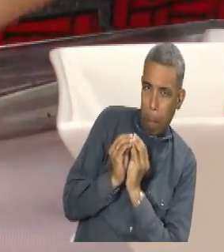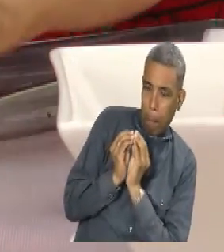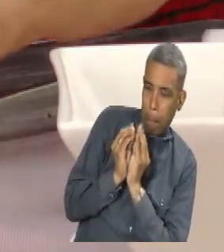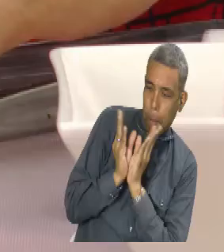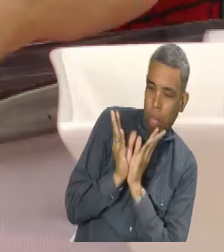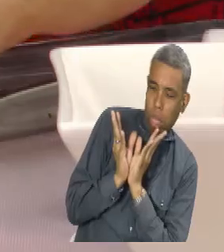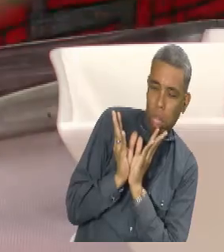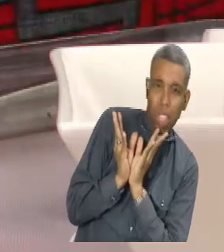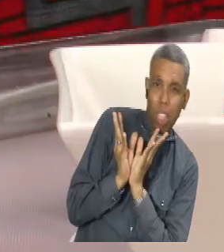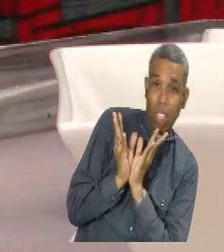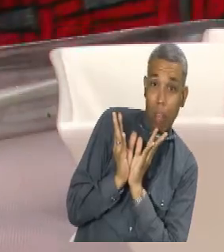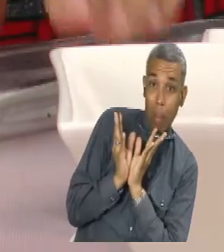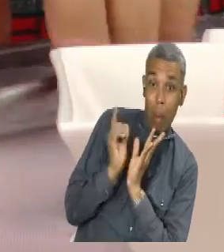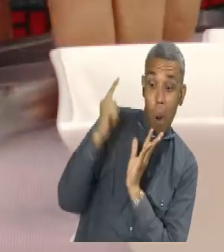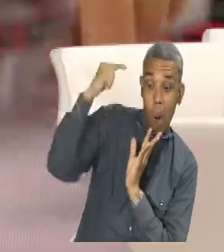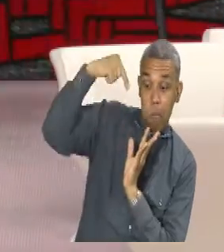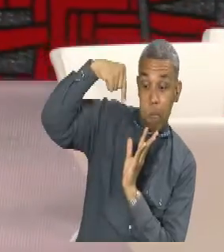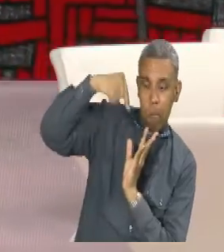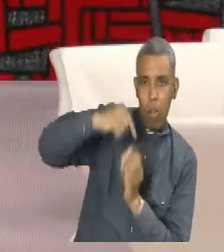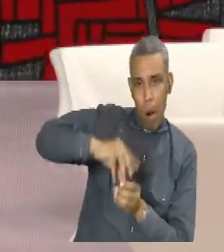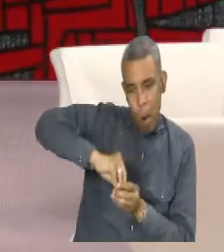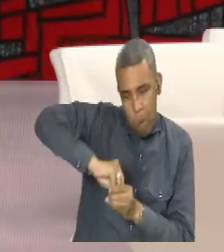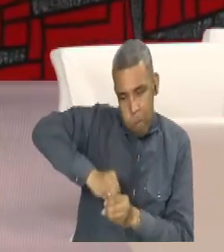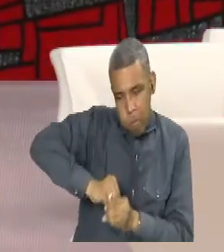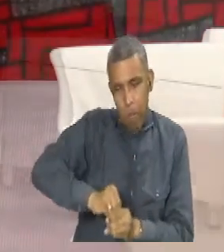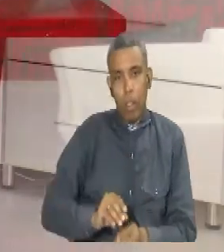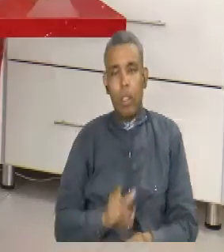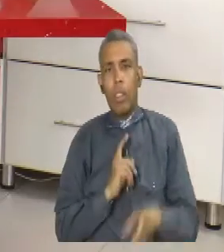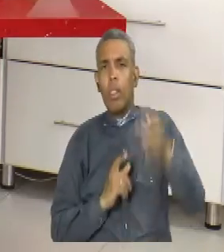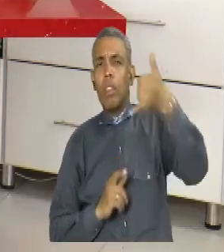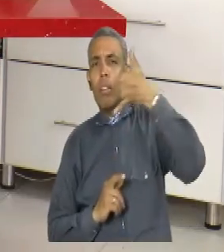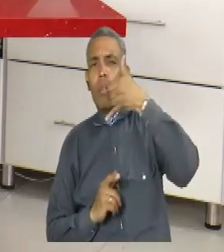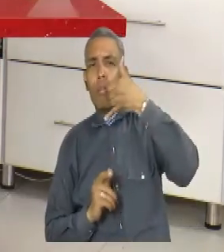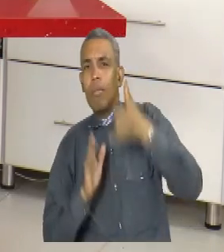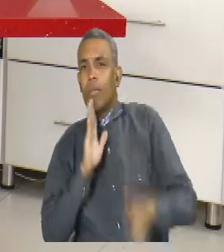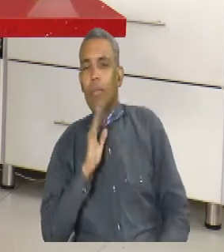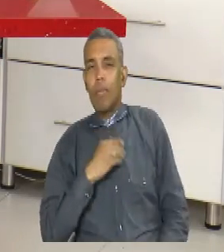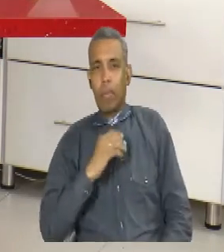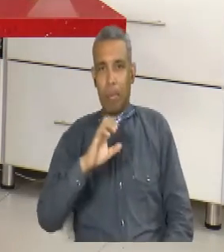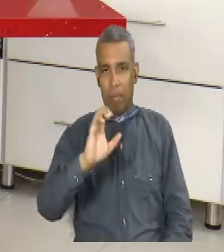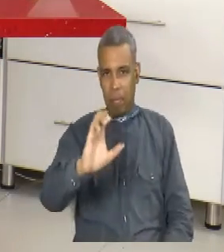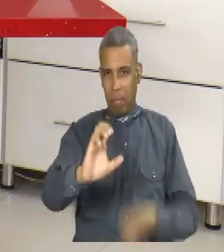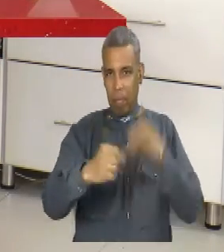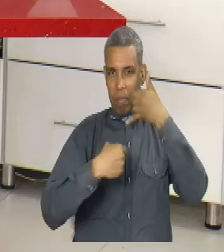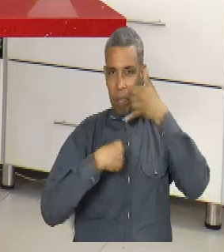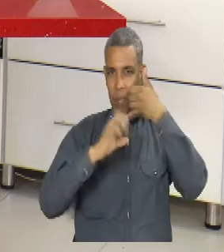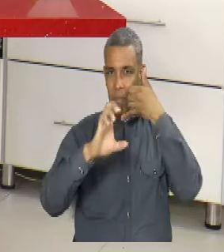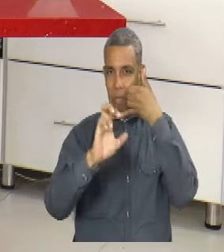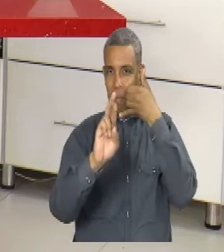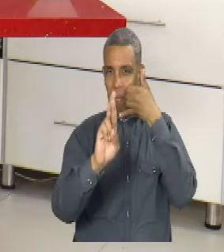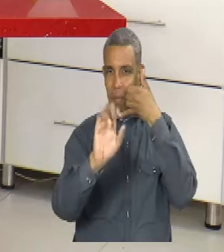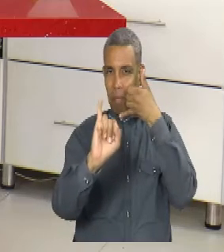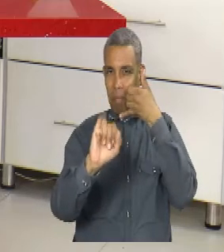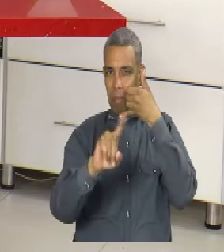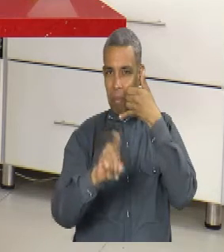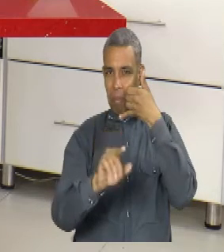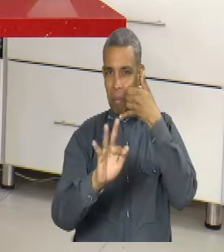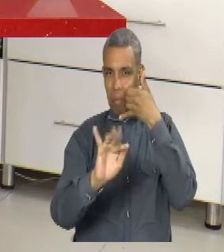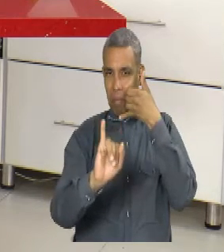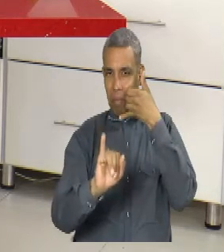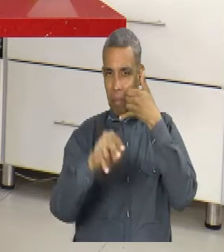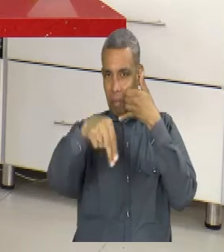Cristina. ¿Cómo estás? Muy buenos días. Cristina, claro, ¿qué más? Dios te bendiga. Televidente. Gracias. feliz